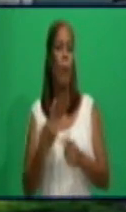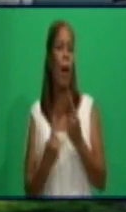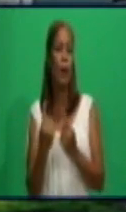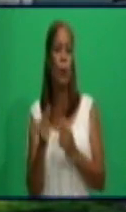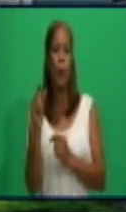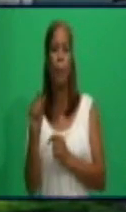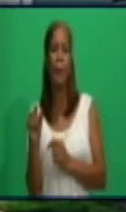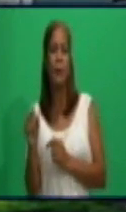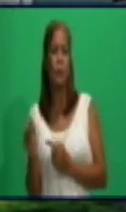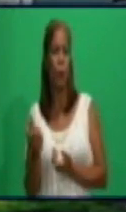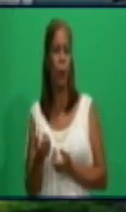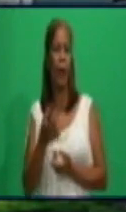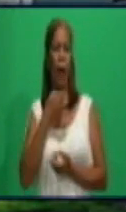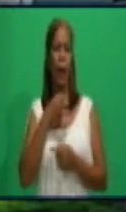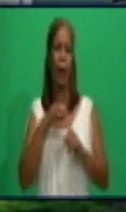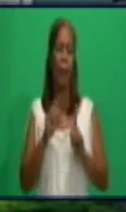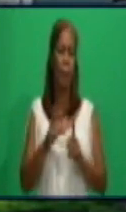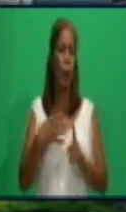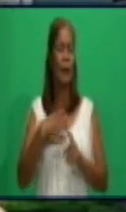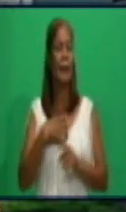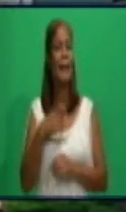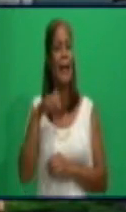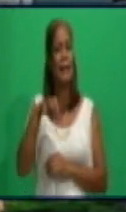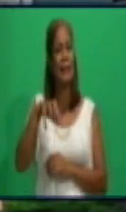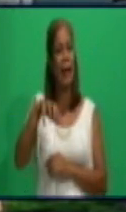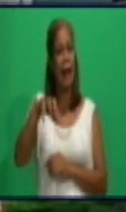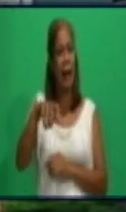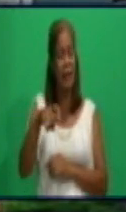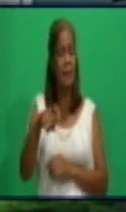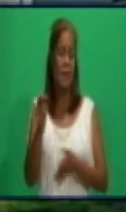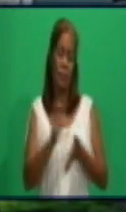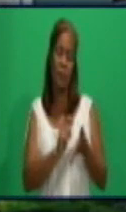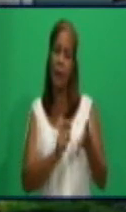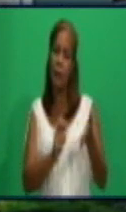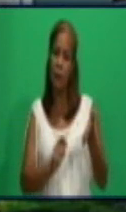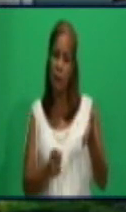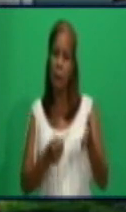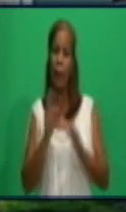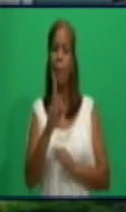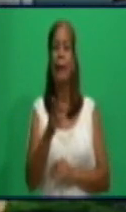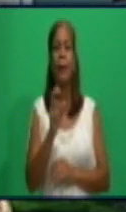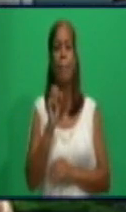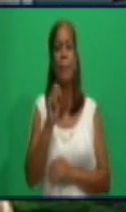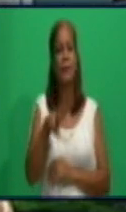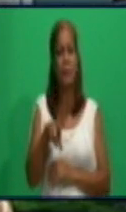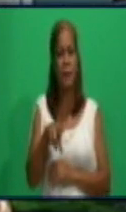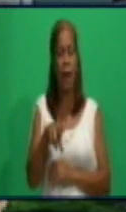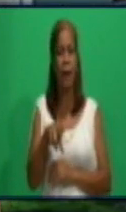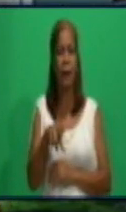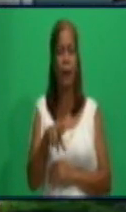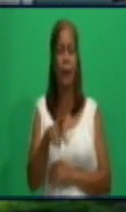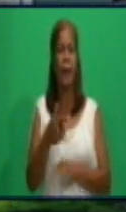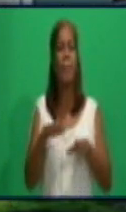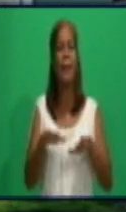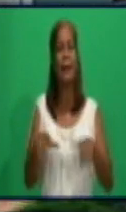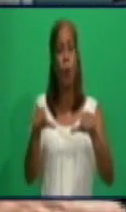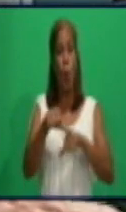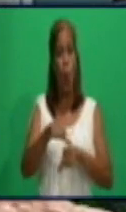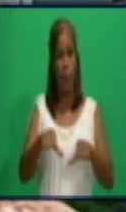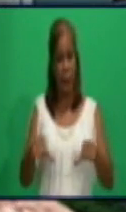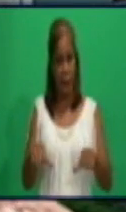todo pacientes de oncología, escriben preocupados que cuándo tendrán una respuesta. Hay